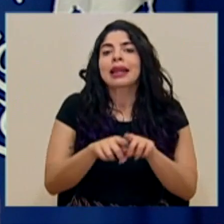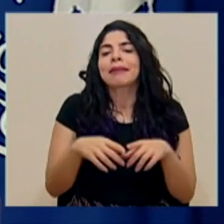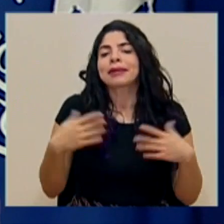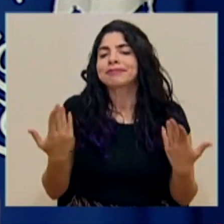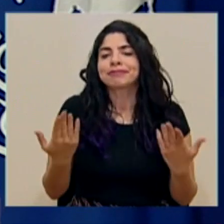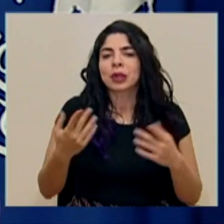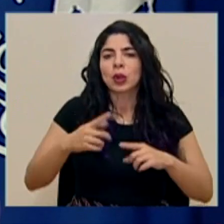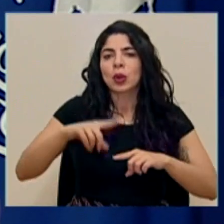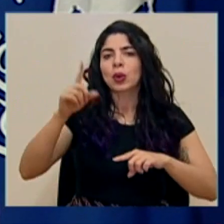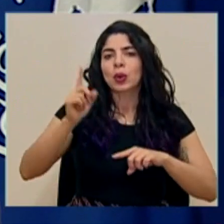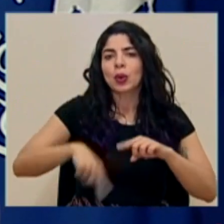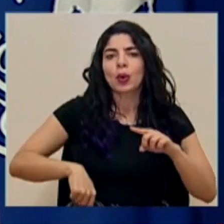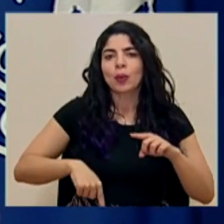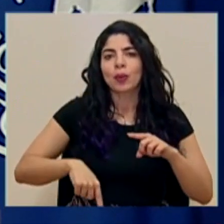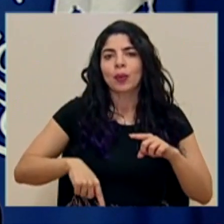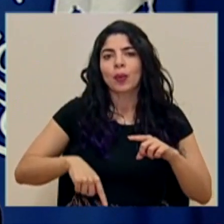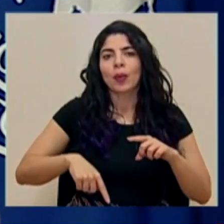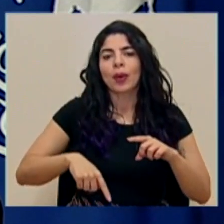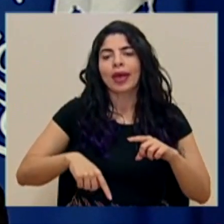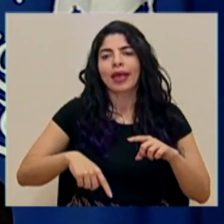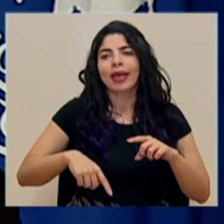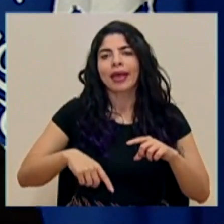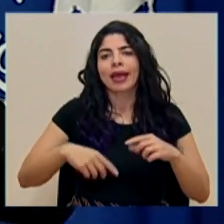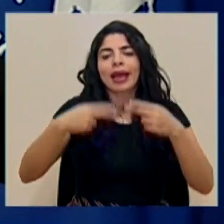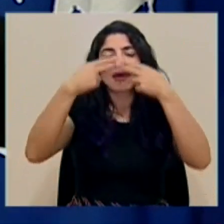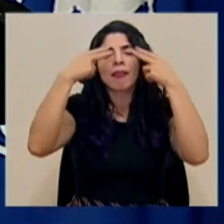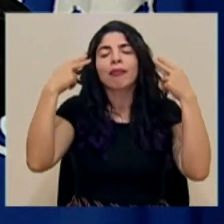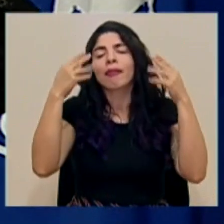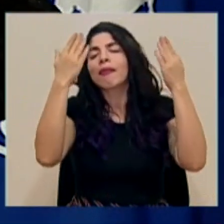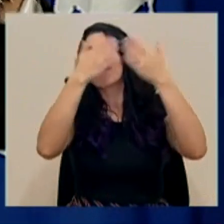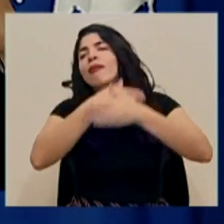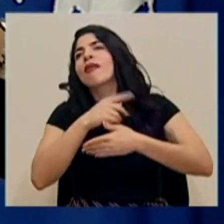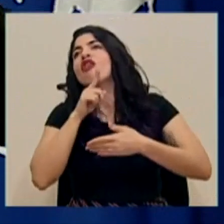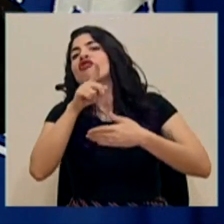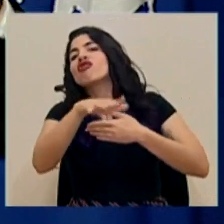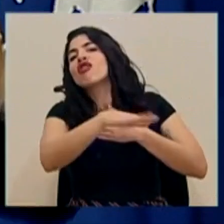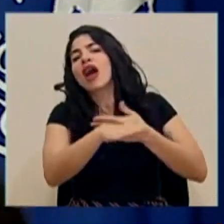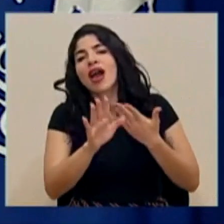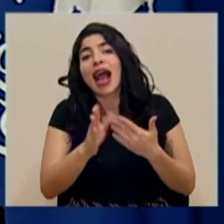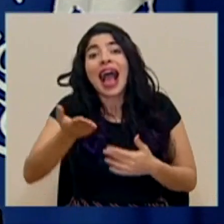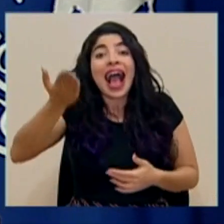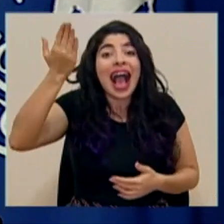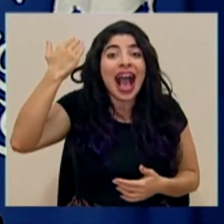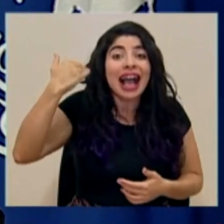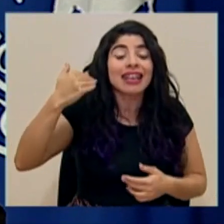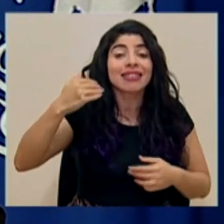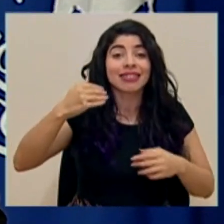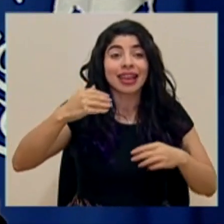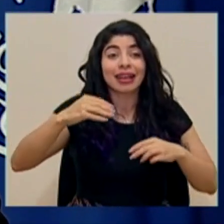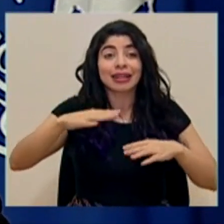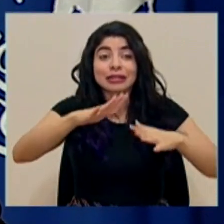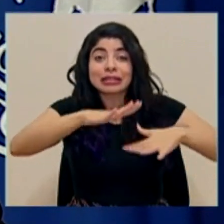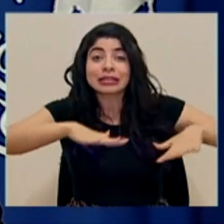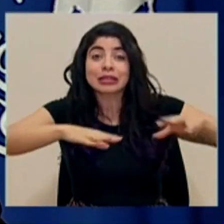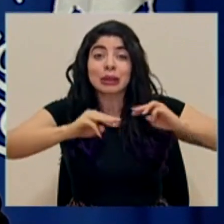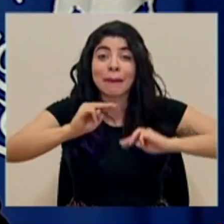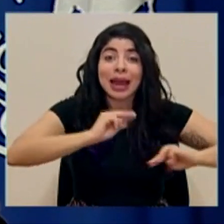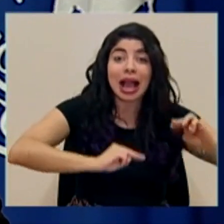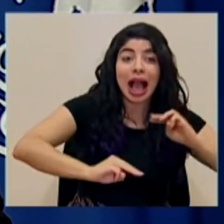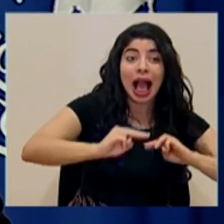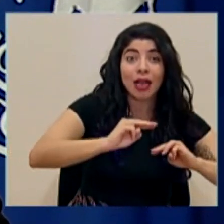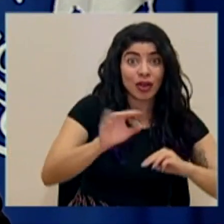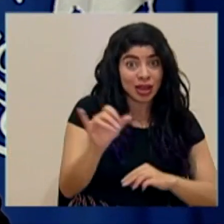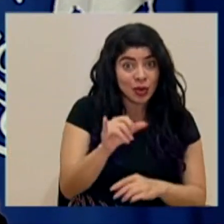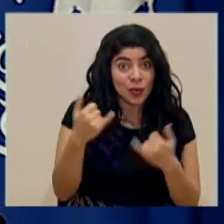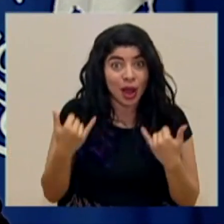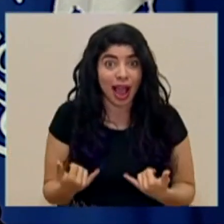podemos cegarnos a la realidad de que el mercado que teníamos a nuestra disposición antes del inicio de la pandemia no es